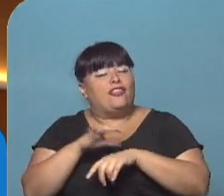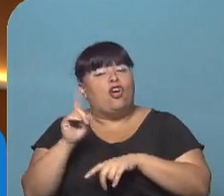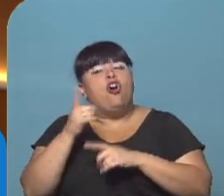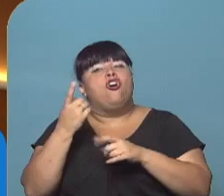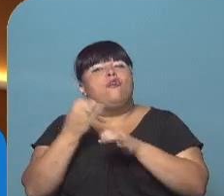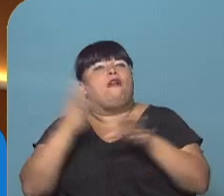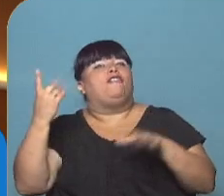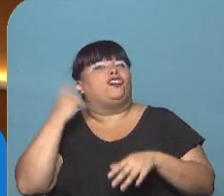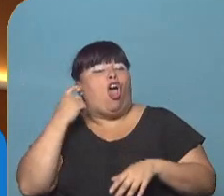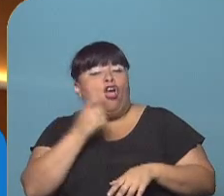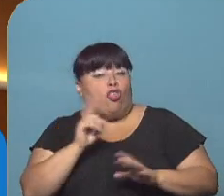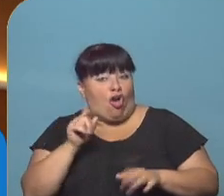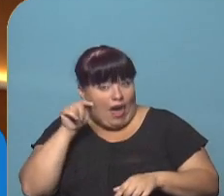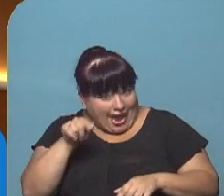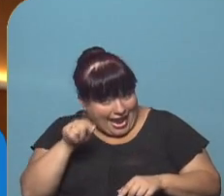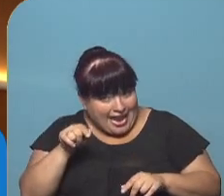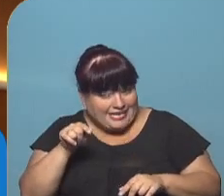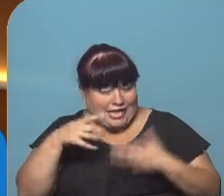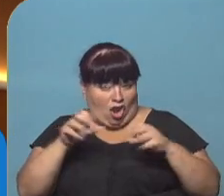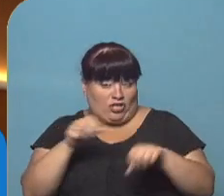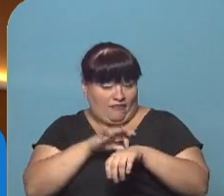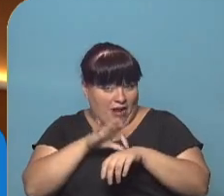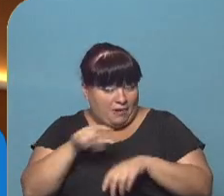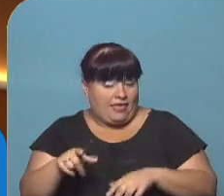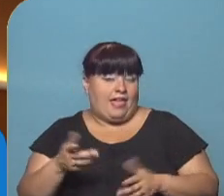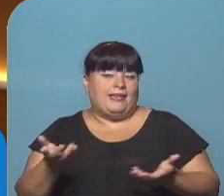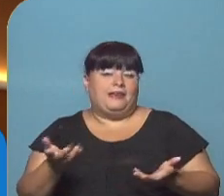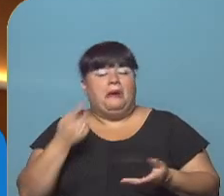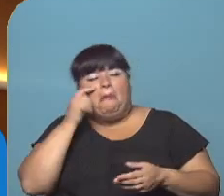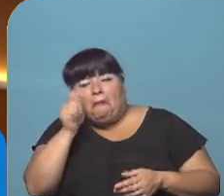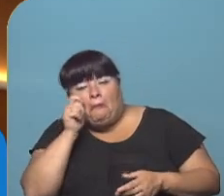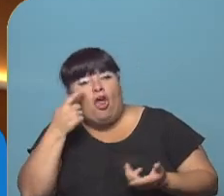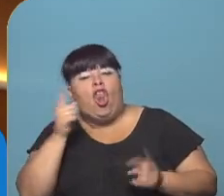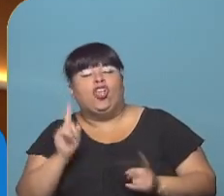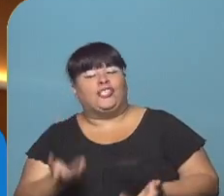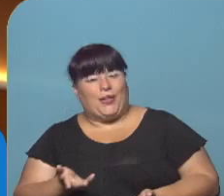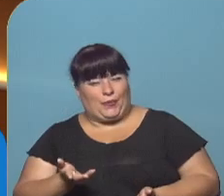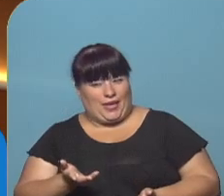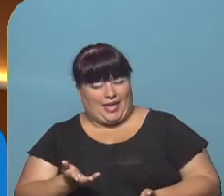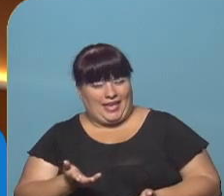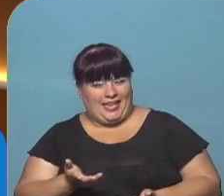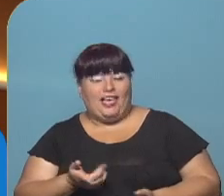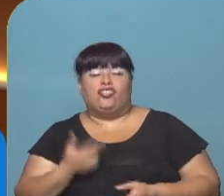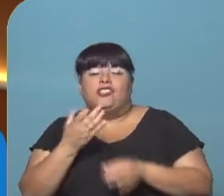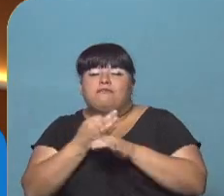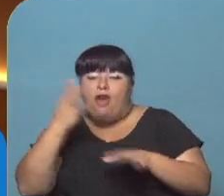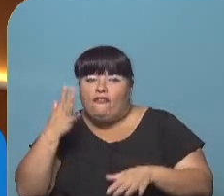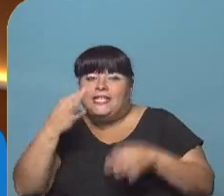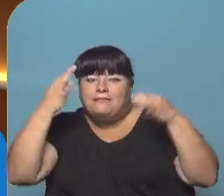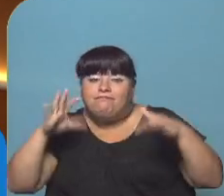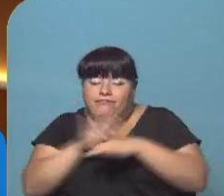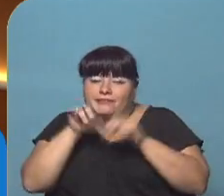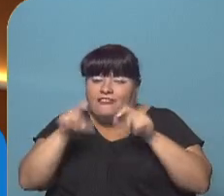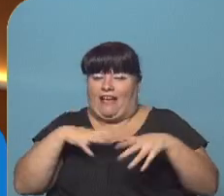están capacitados para este diagnóstico, miran pero no ven. Entonces, el diagnóstico no está